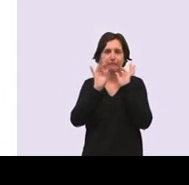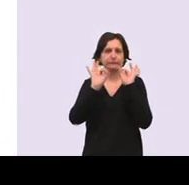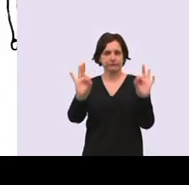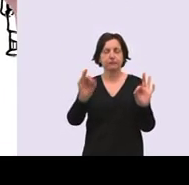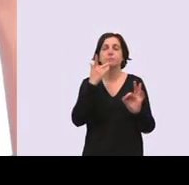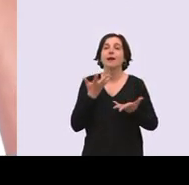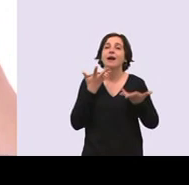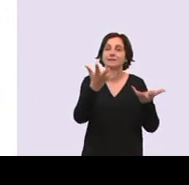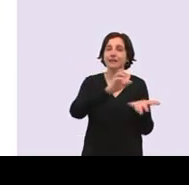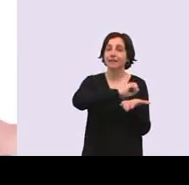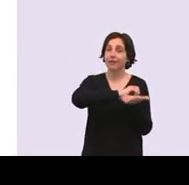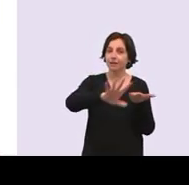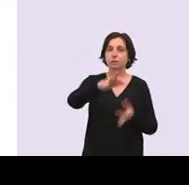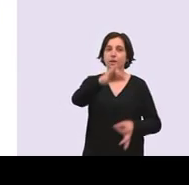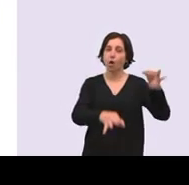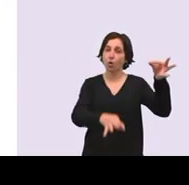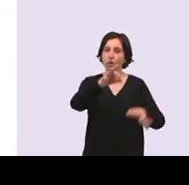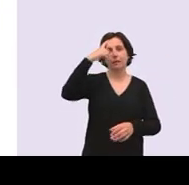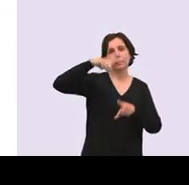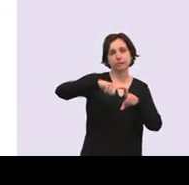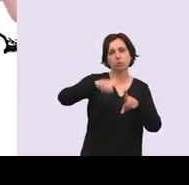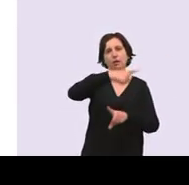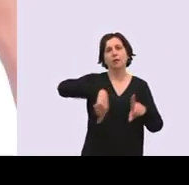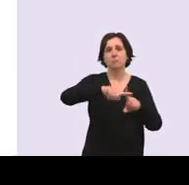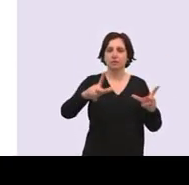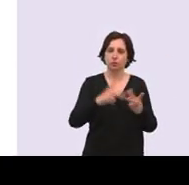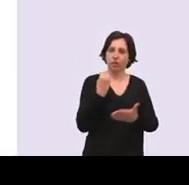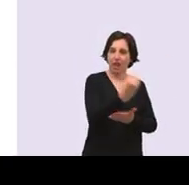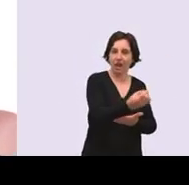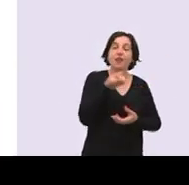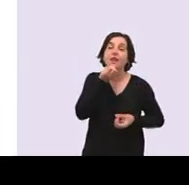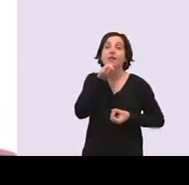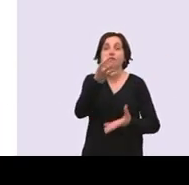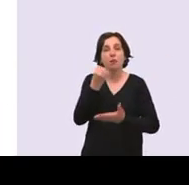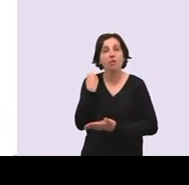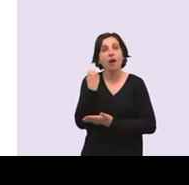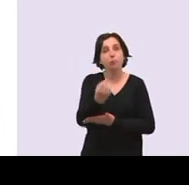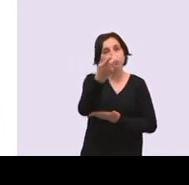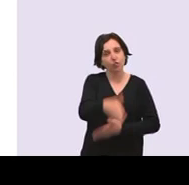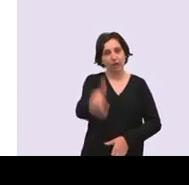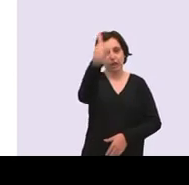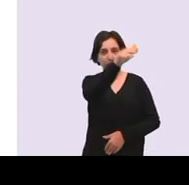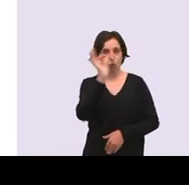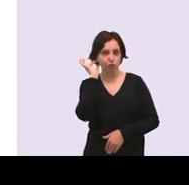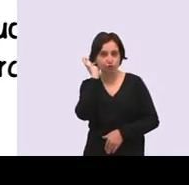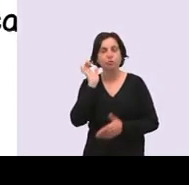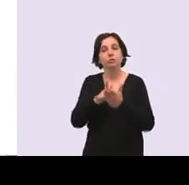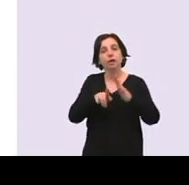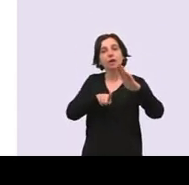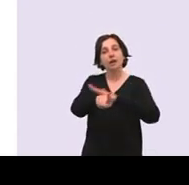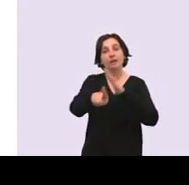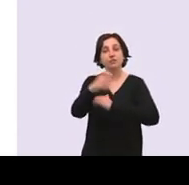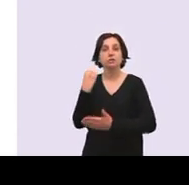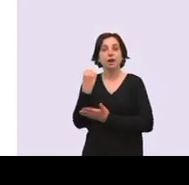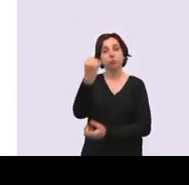y social. Información y apoyo para tus hijos e hijas. Tramitación de ayudas económicas y laborales. Alojamientos de